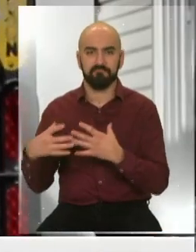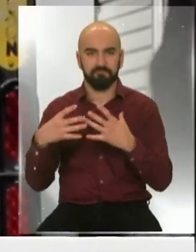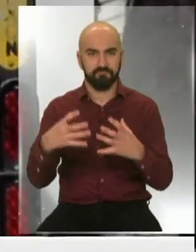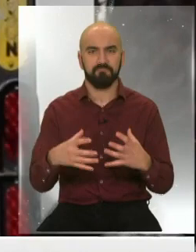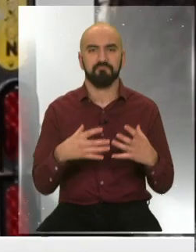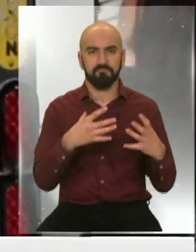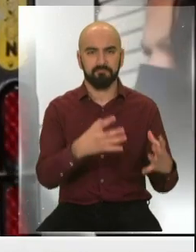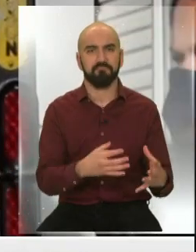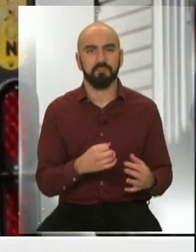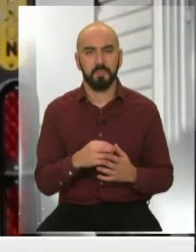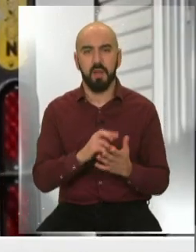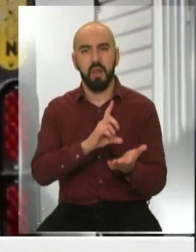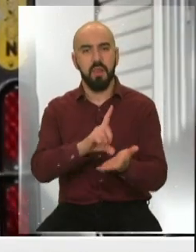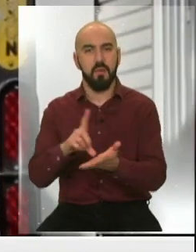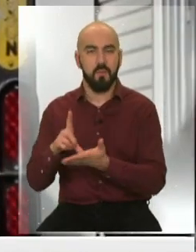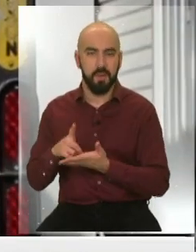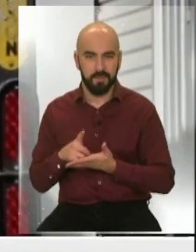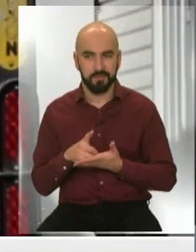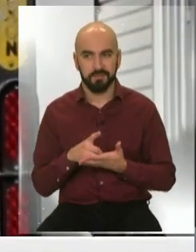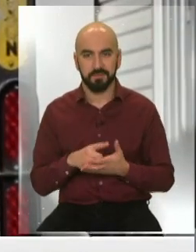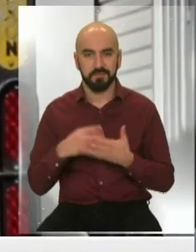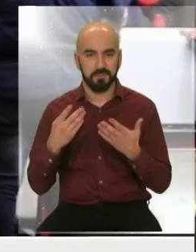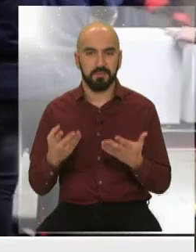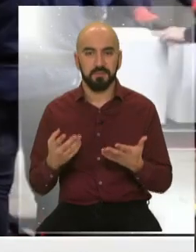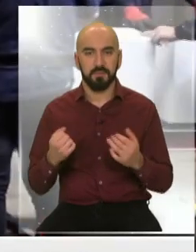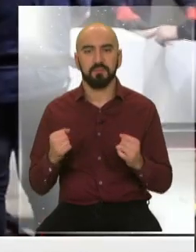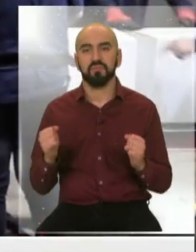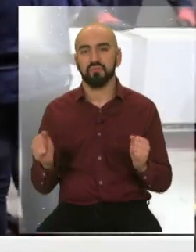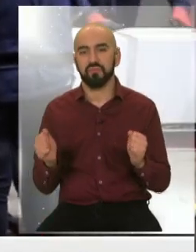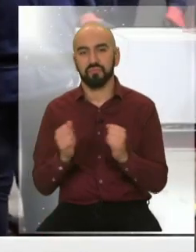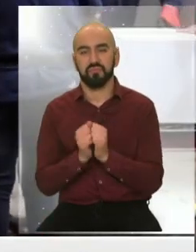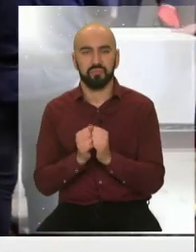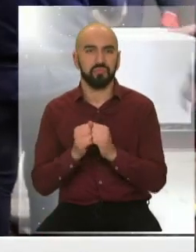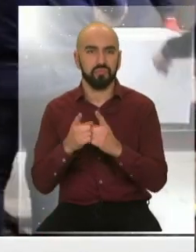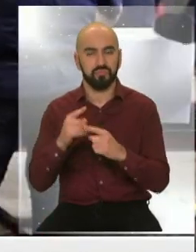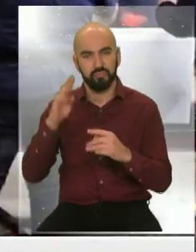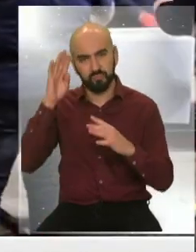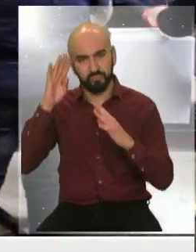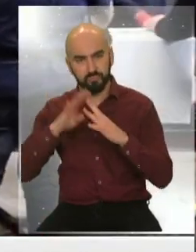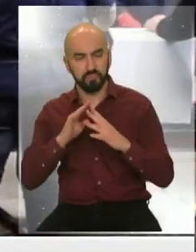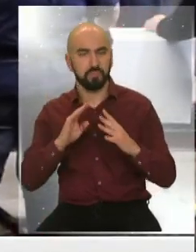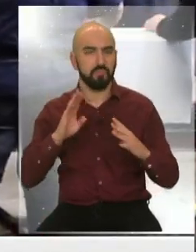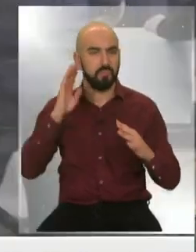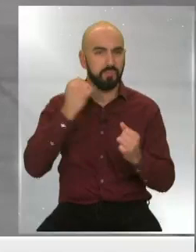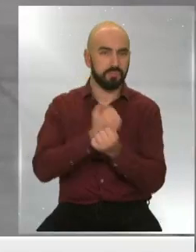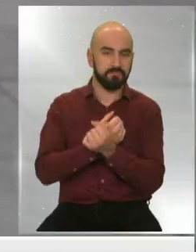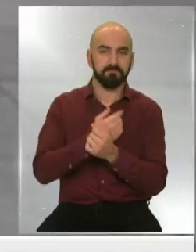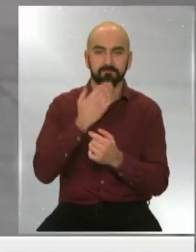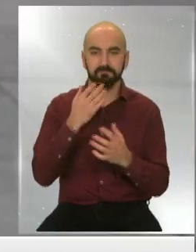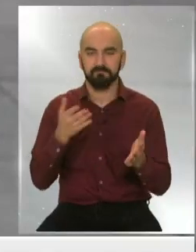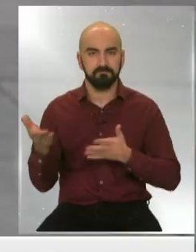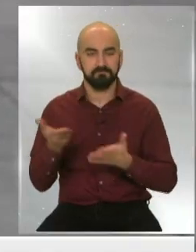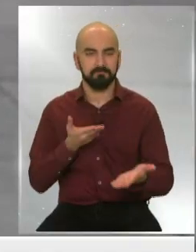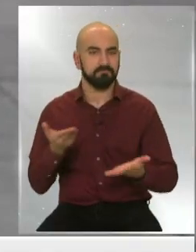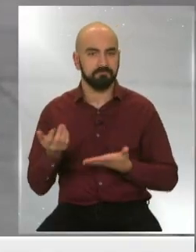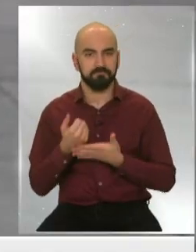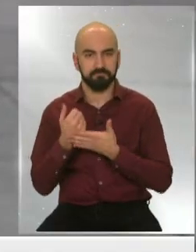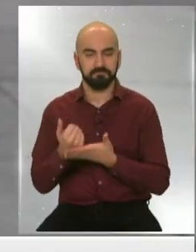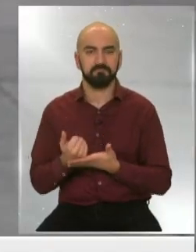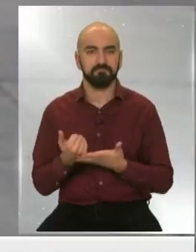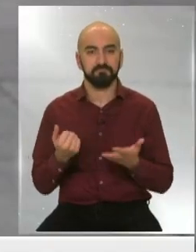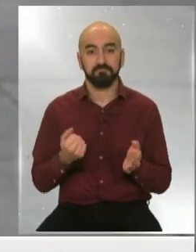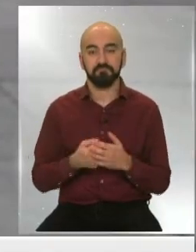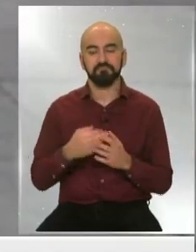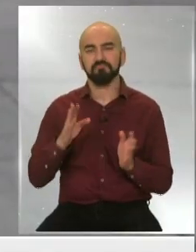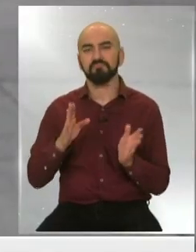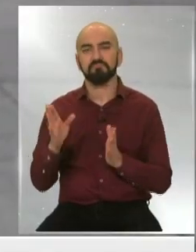acopio que hemos dispuesto con la Fuerza Armada y con las policías. Eso le quería preguntar, la distribución, ¿cómo se va a hacer? Tenemos obviamente, me